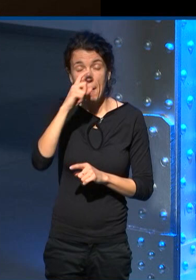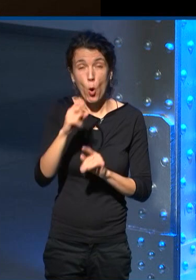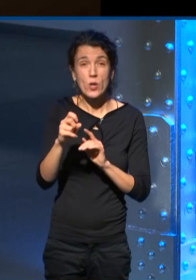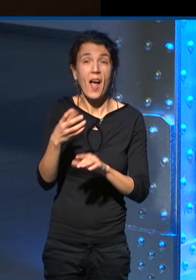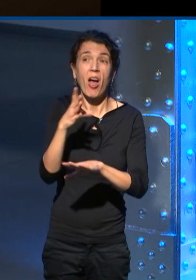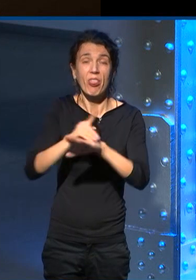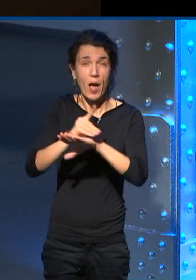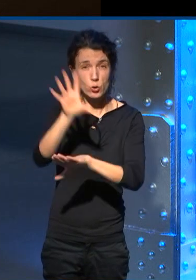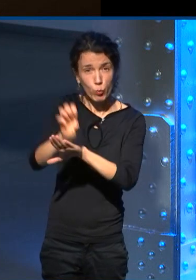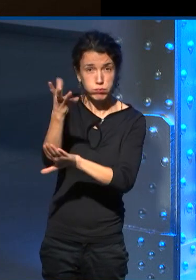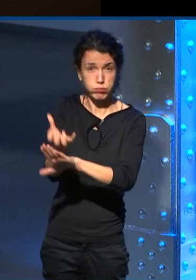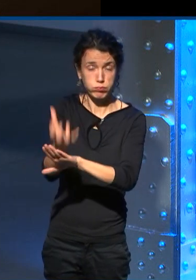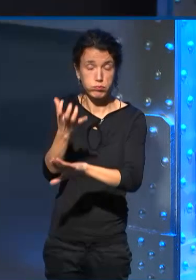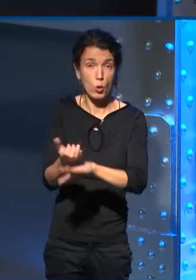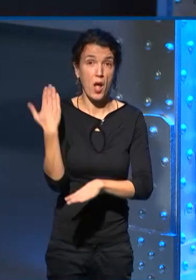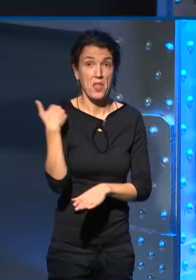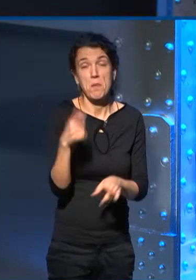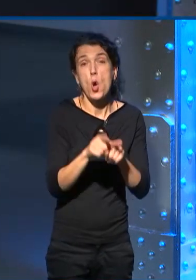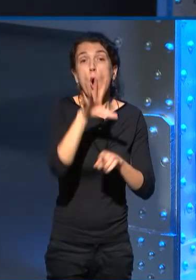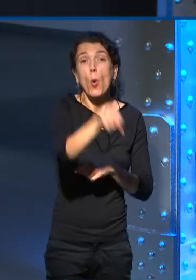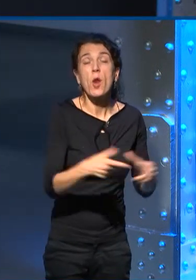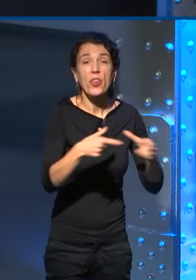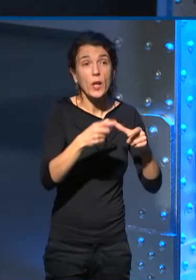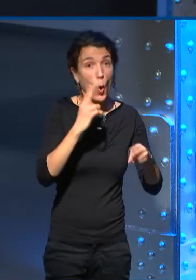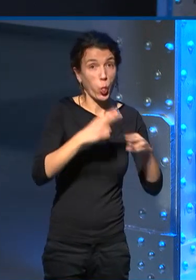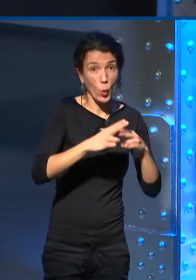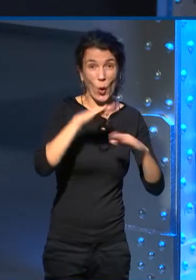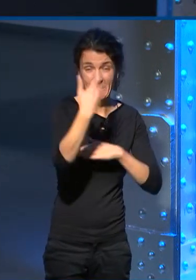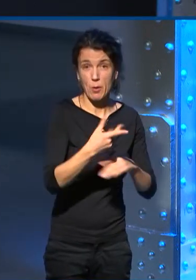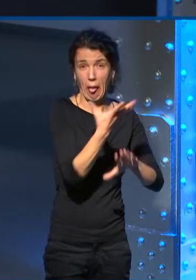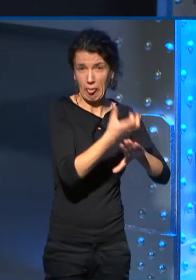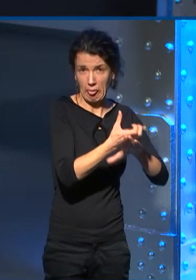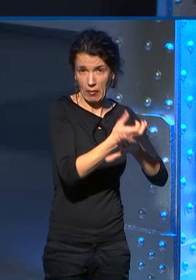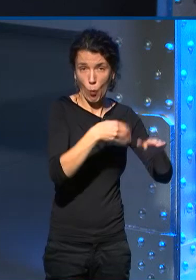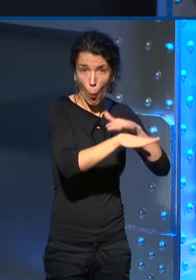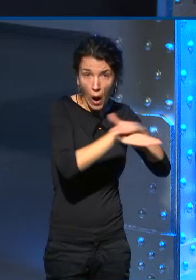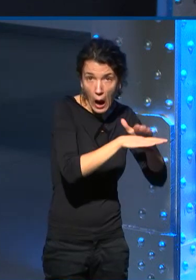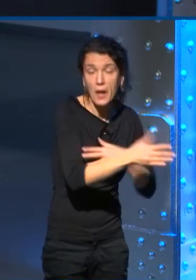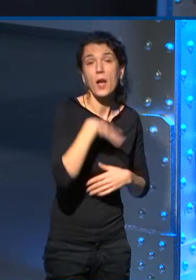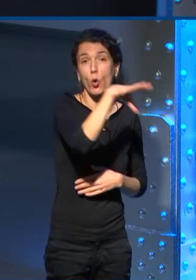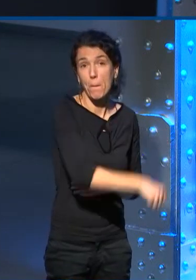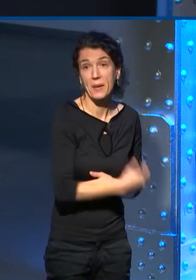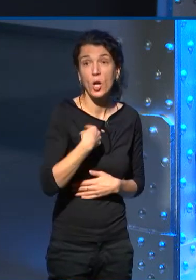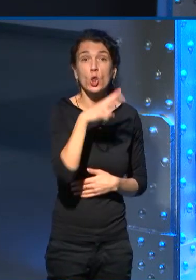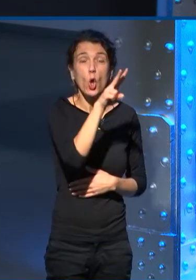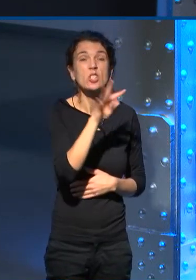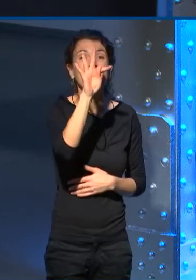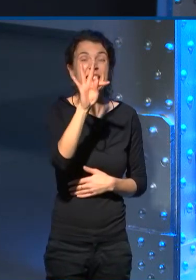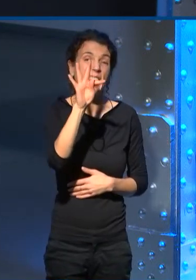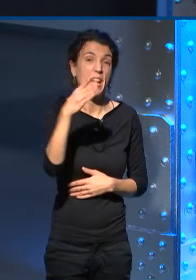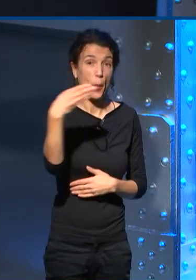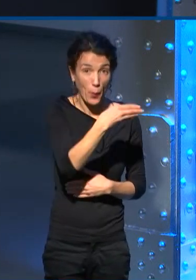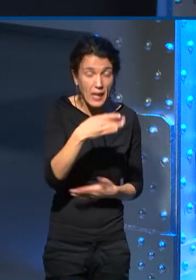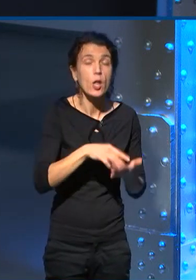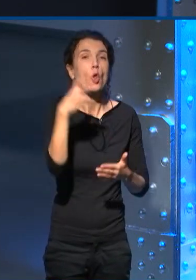yo la última vez que me ha hecho falta comprarme el típico disco duro externo para llevar tus datos, lo compré de 2 terabytes, es decir,